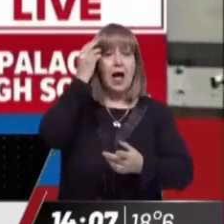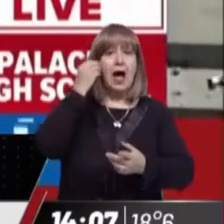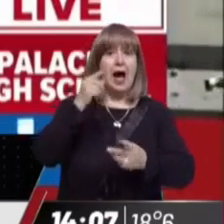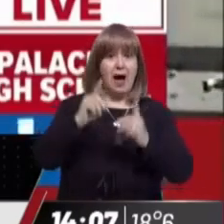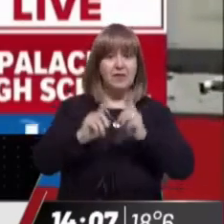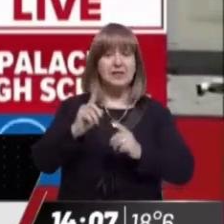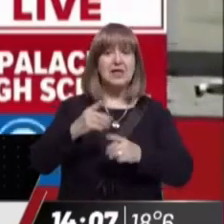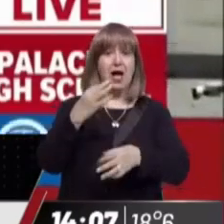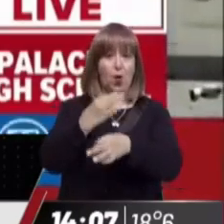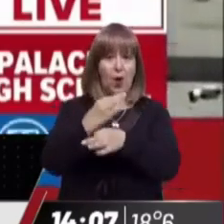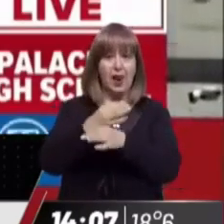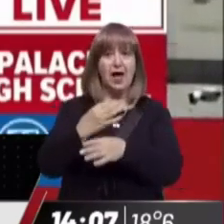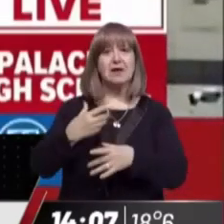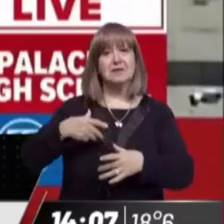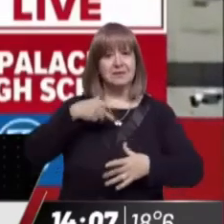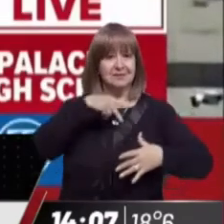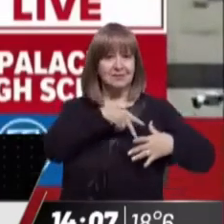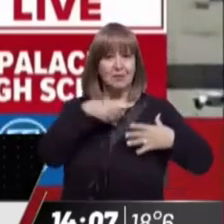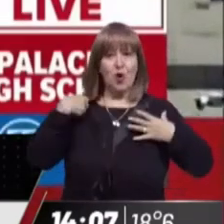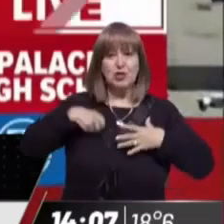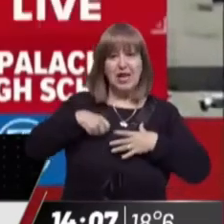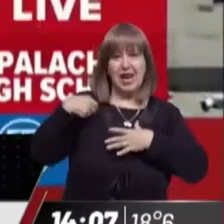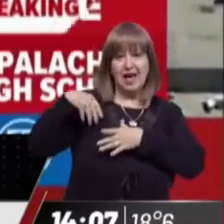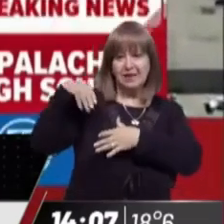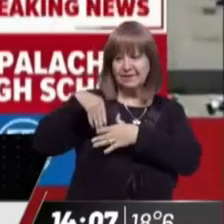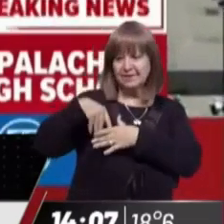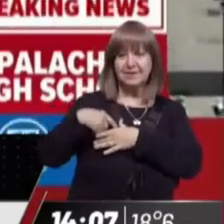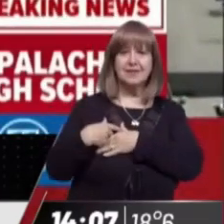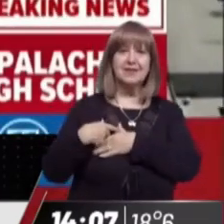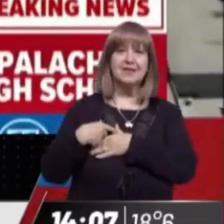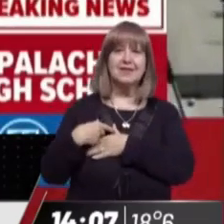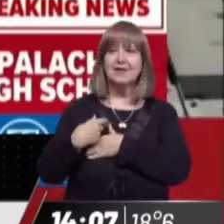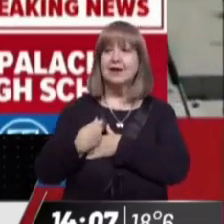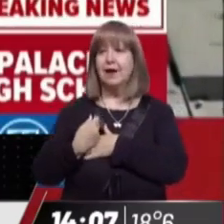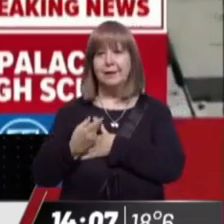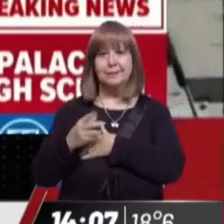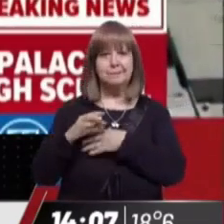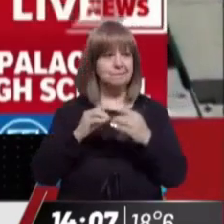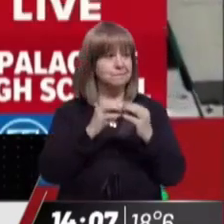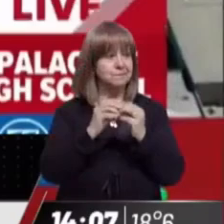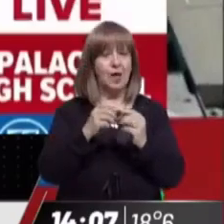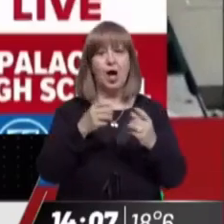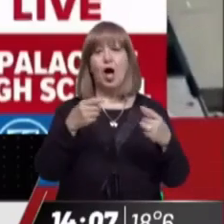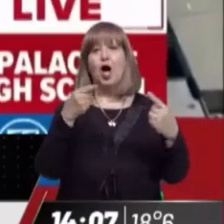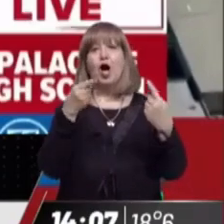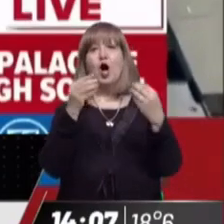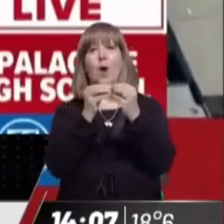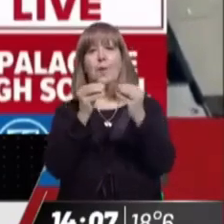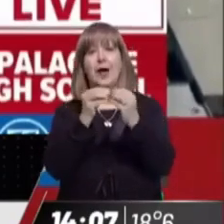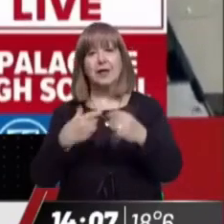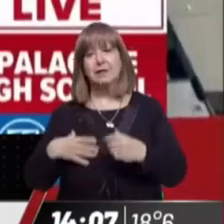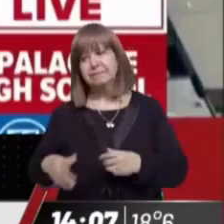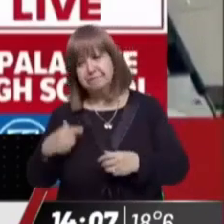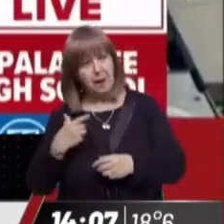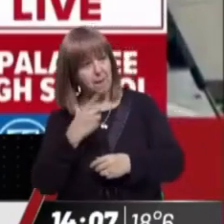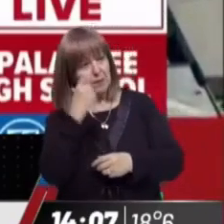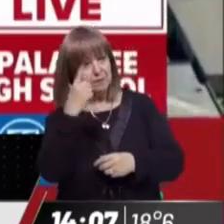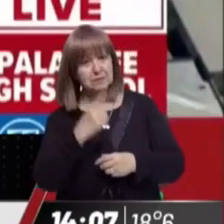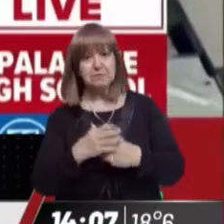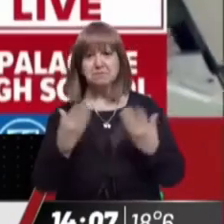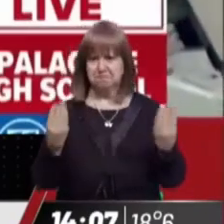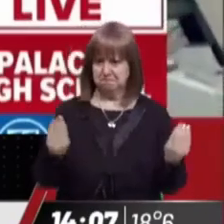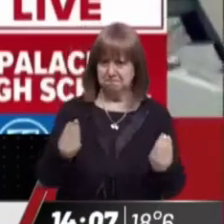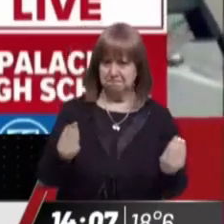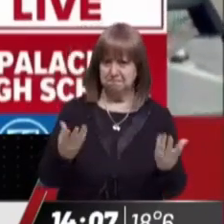van las llevan y bueno hacen lo que ellos consideran un ajuste de cuentas que es un desastre terminan en esta tragedia no pas desde hace mucho tiempo se